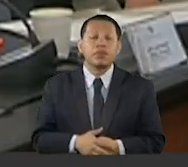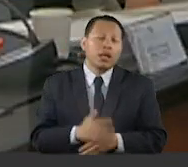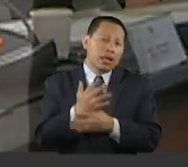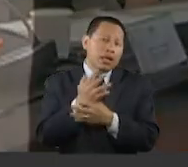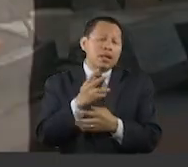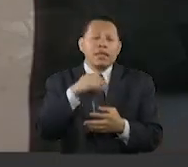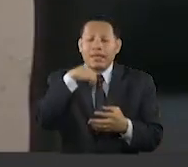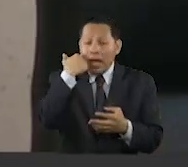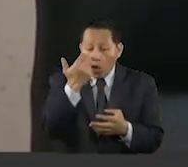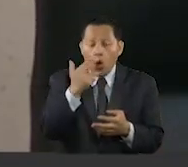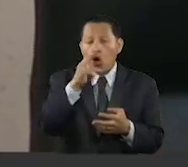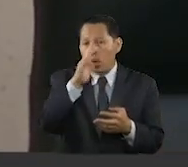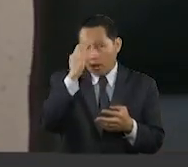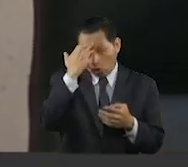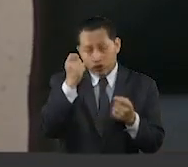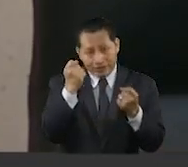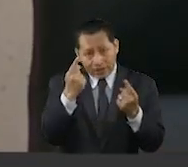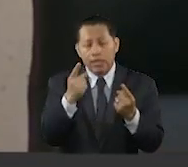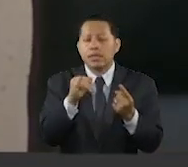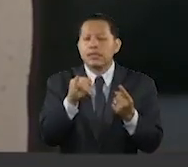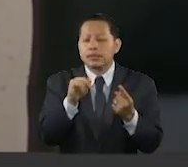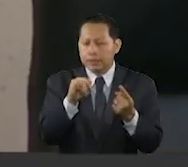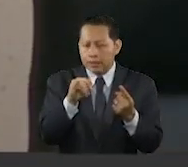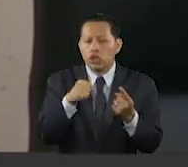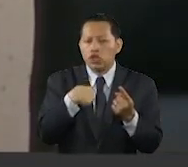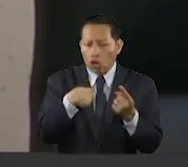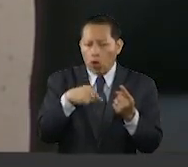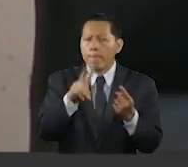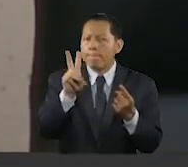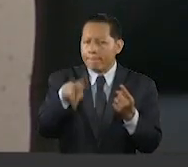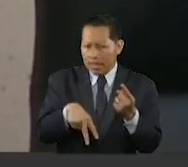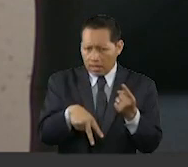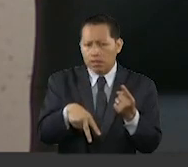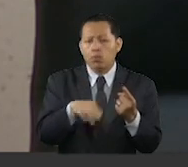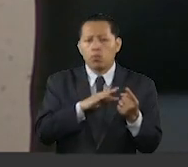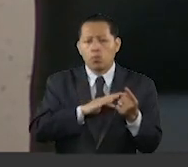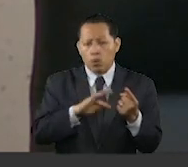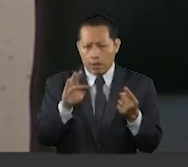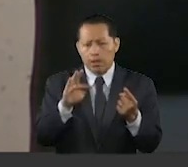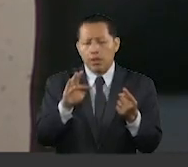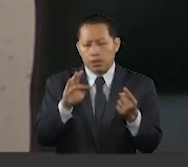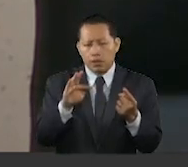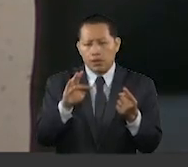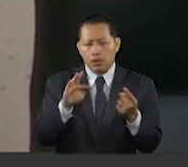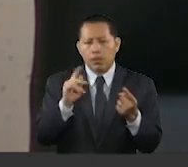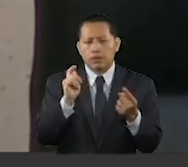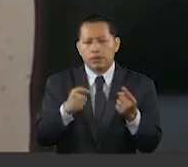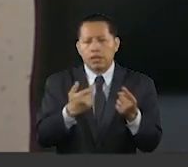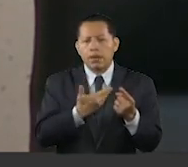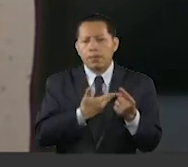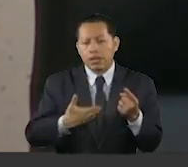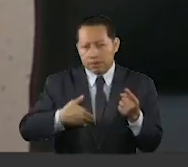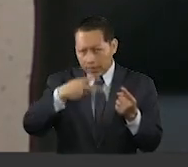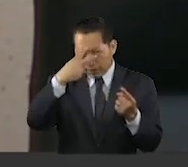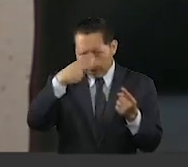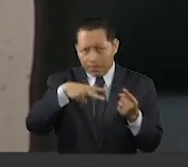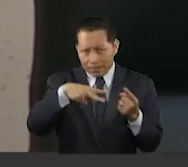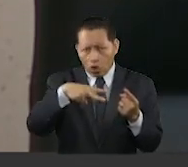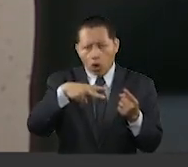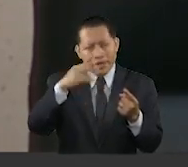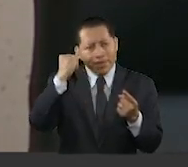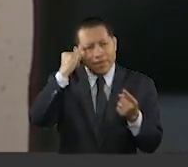reconocer que sí soy AF fin a las ideas del presidente a su